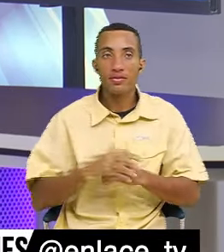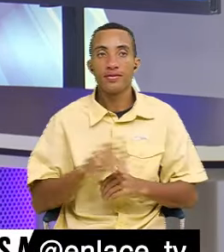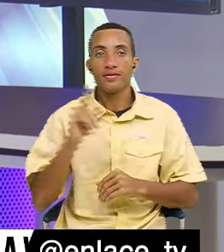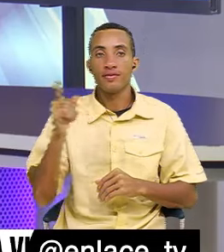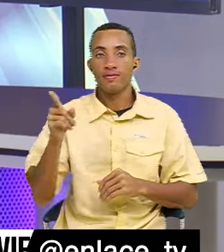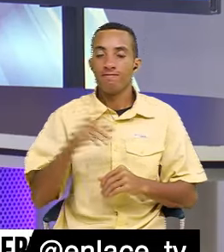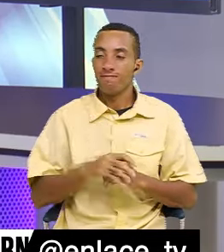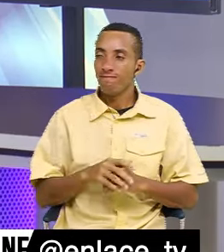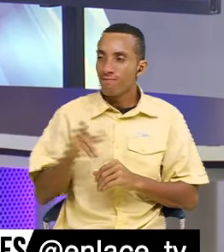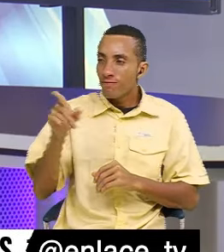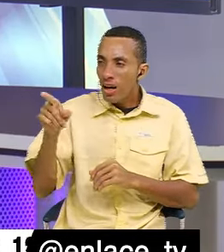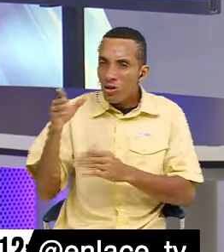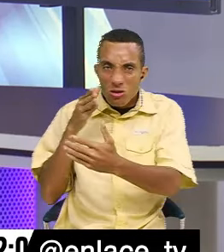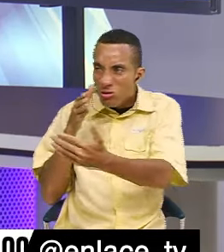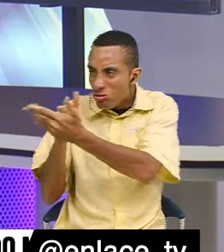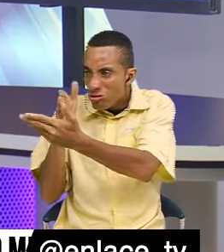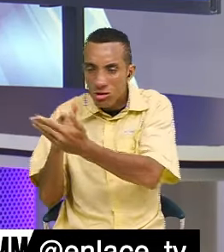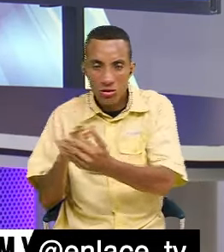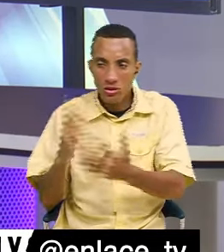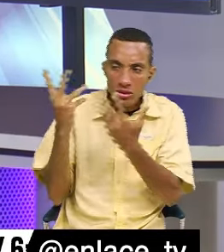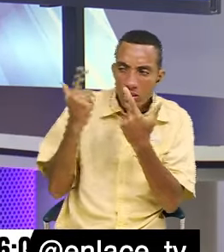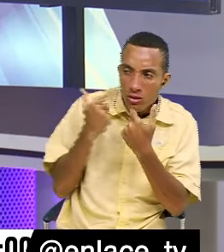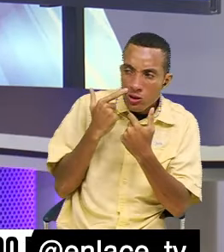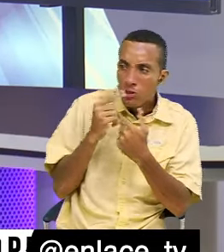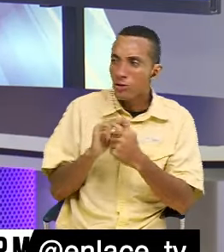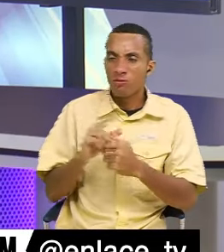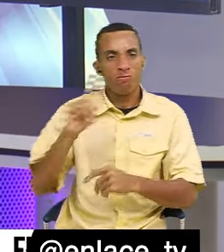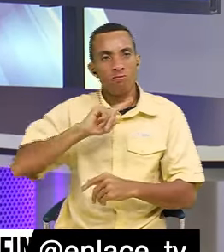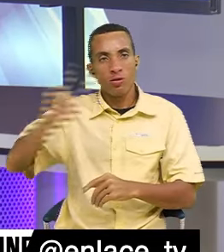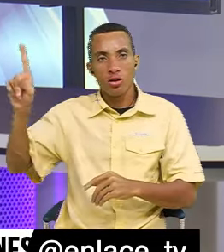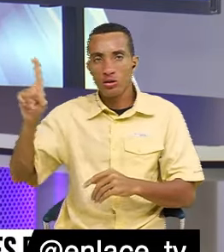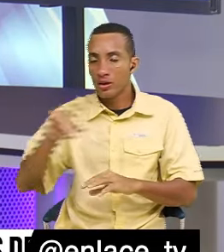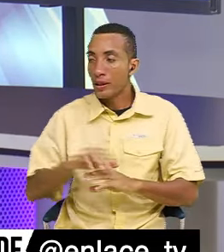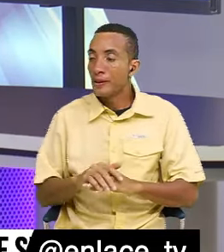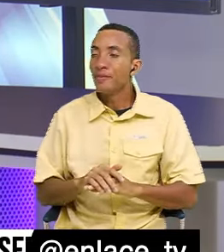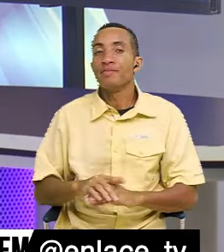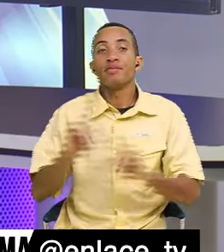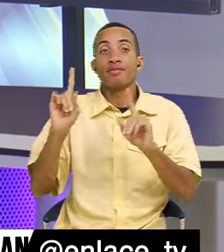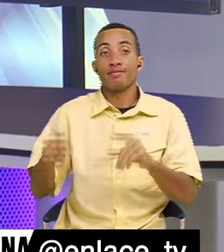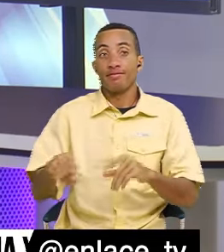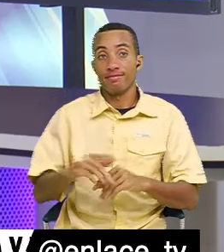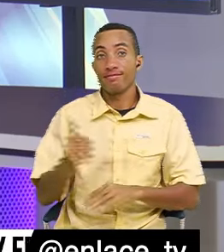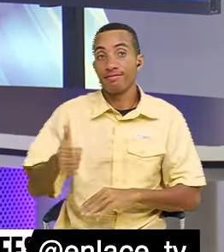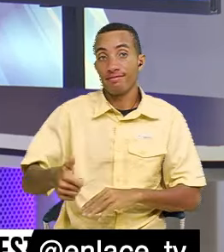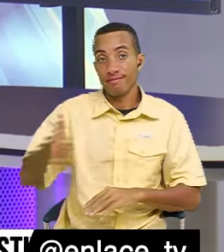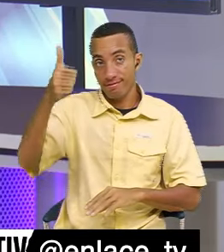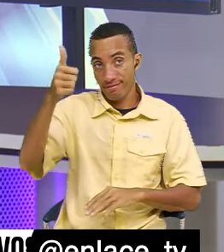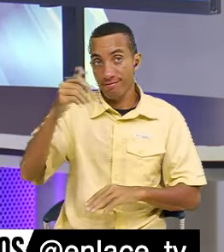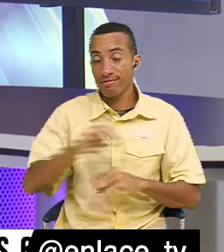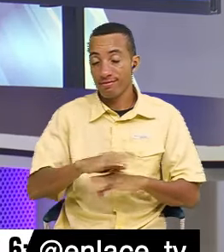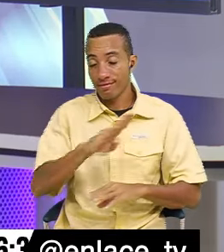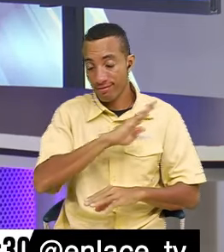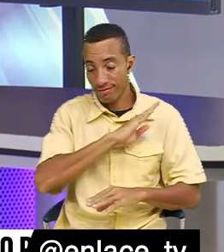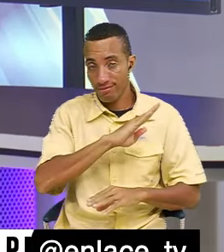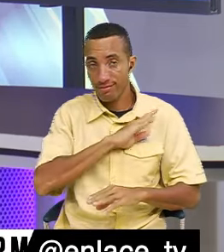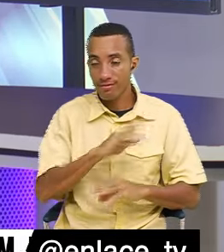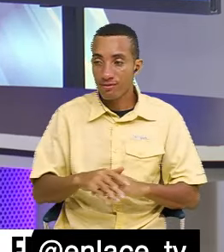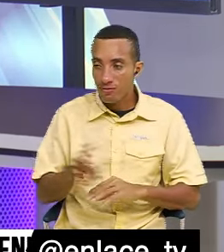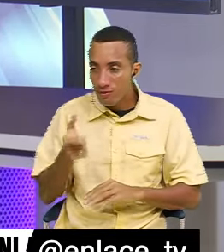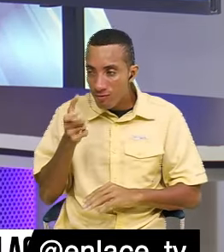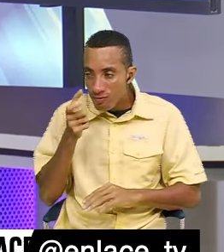Silvestre, hechos que se registraron hace menos de dos días. Dijo el alto funcionario local que analizarán con lupa el proceso de elección del